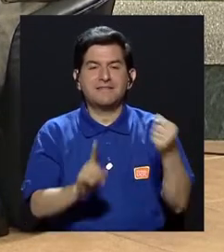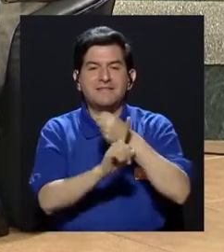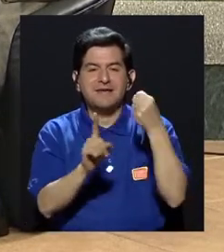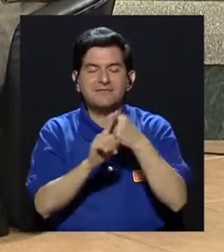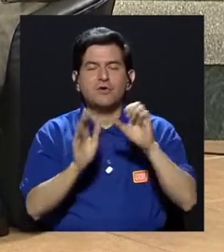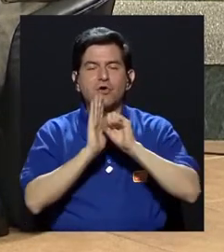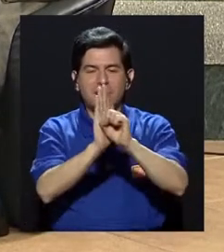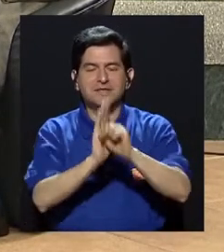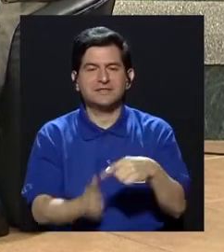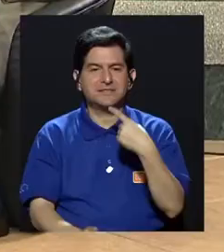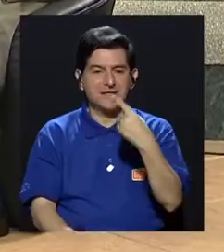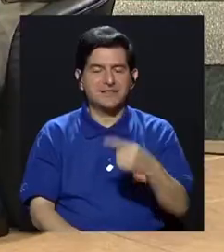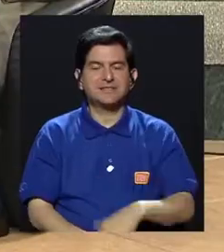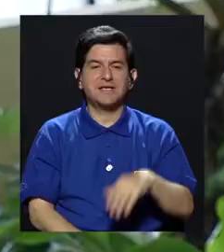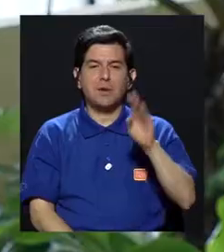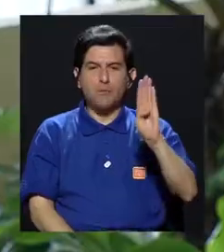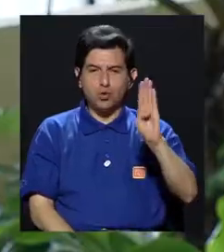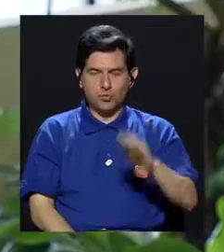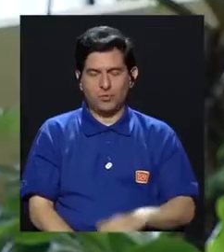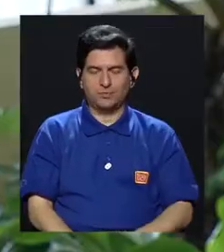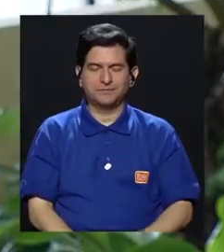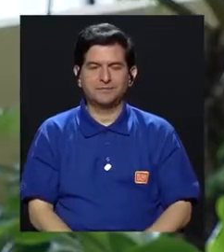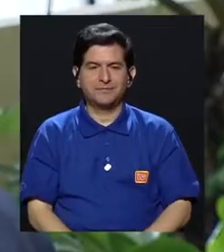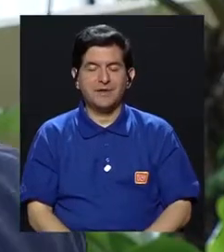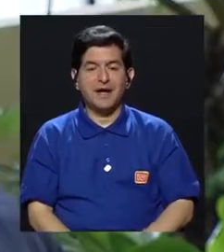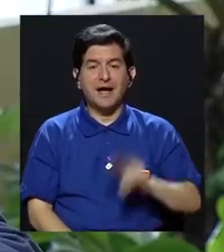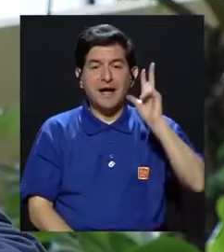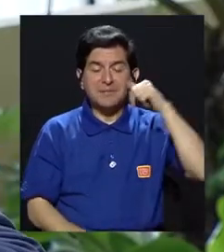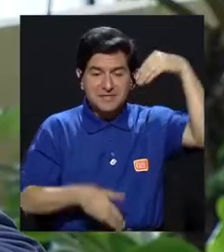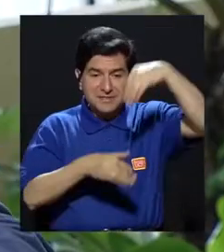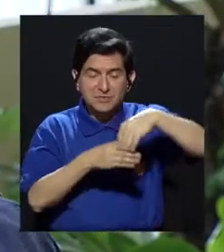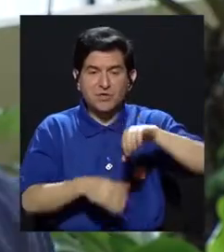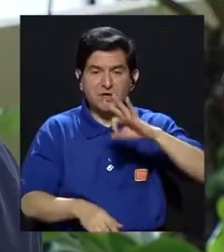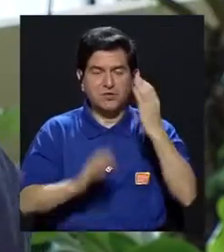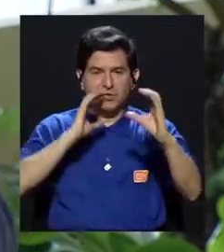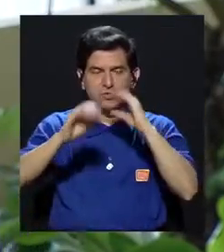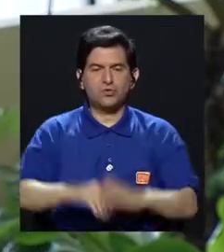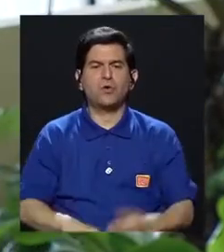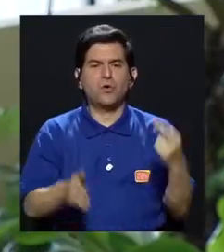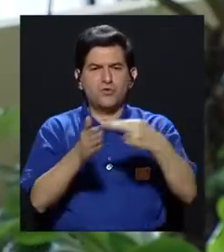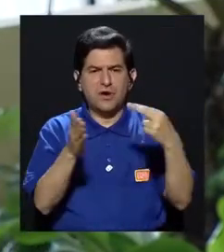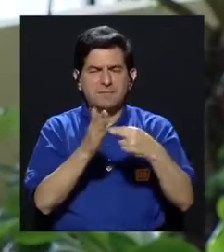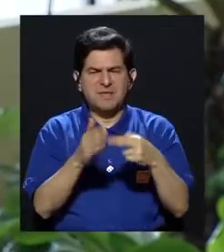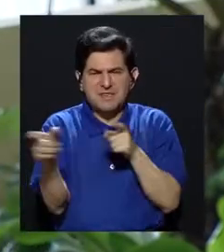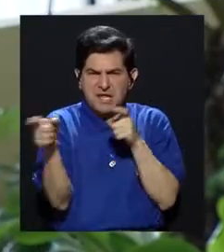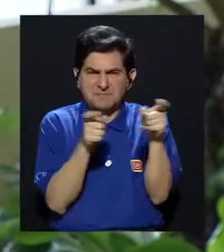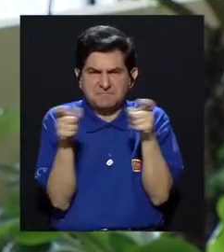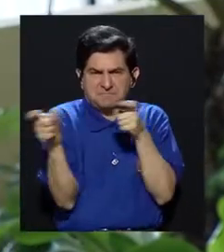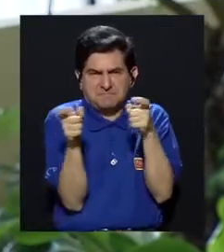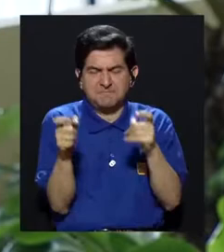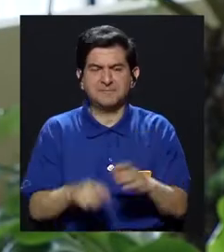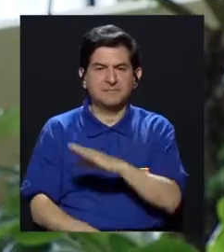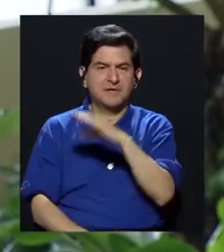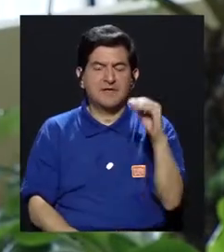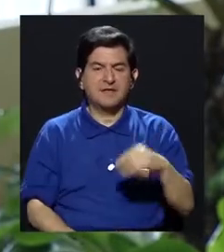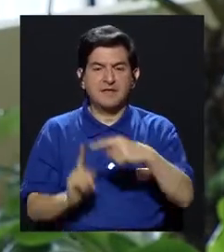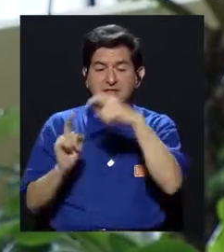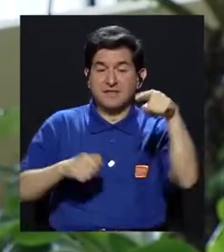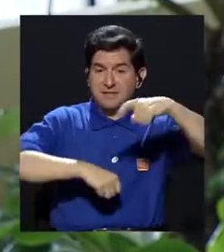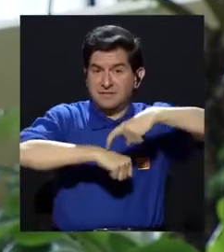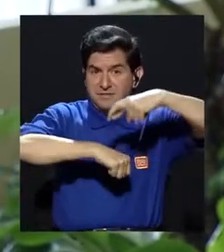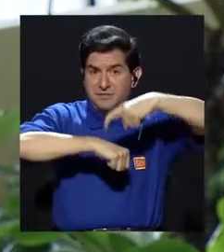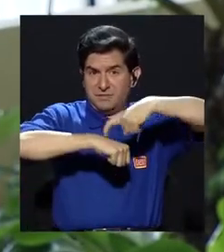simbólica, le llama Bourdieu a eso, ¿verdad? Cuando el machismo está en los medios de comunicación, reproduce la dominación y desde